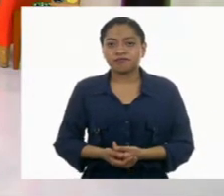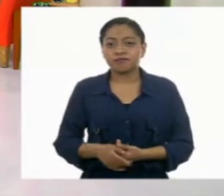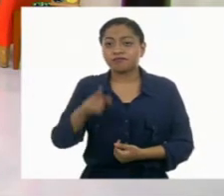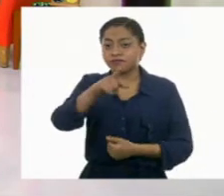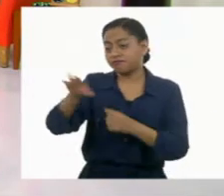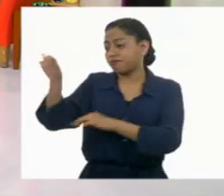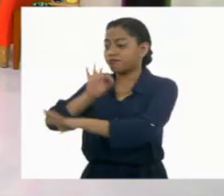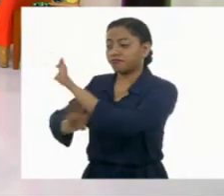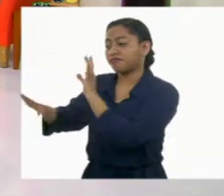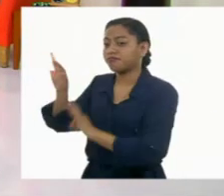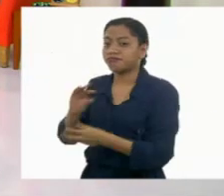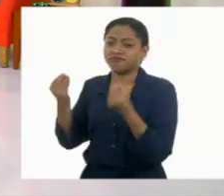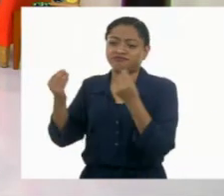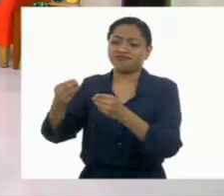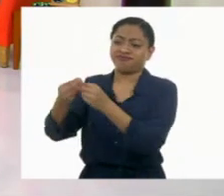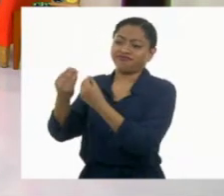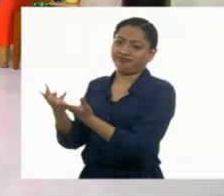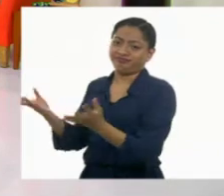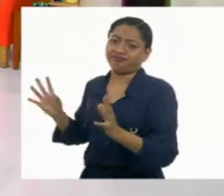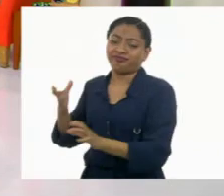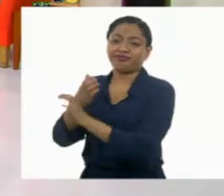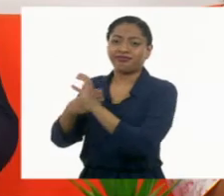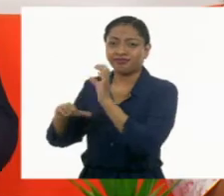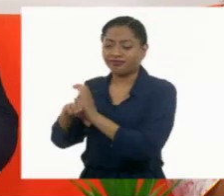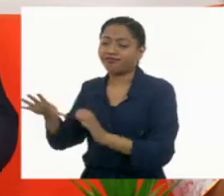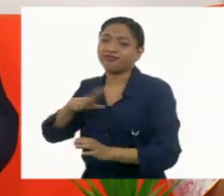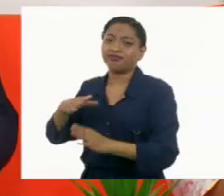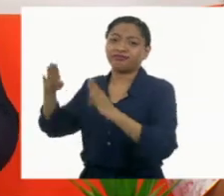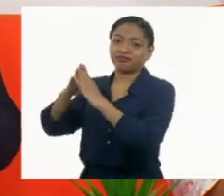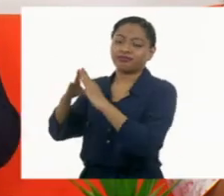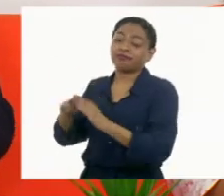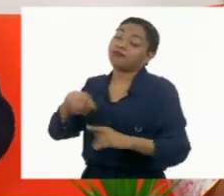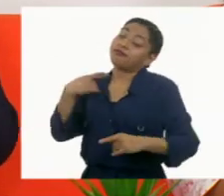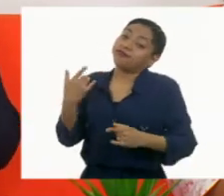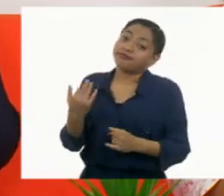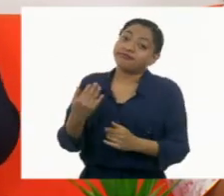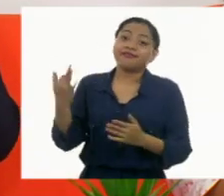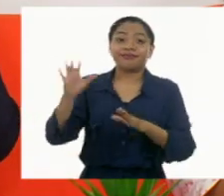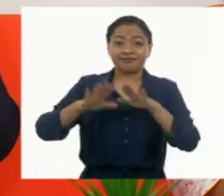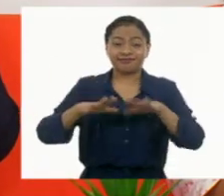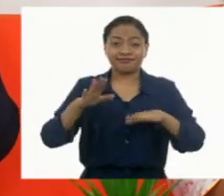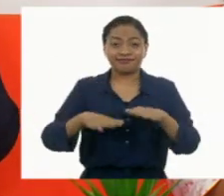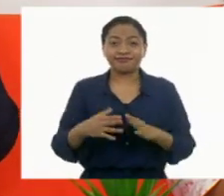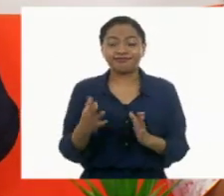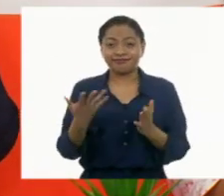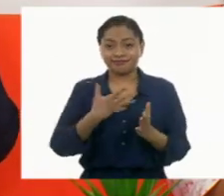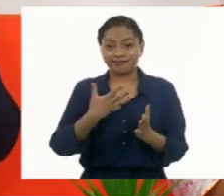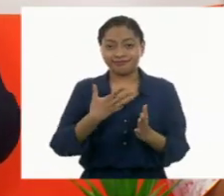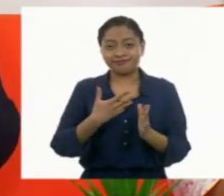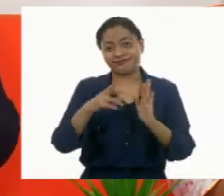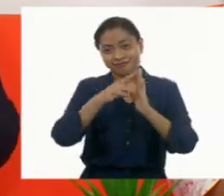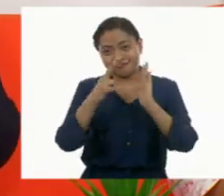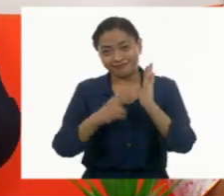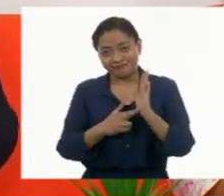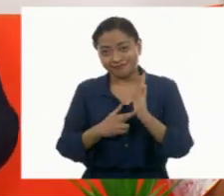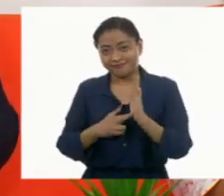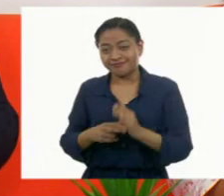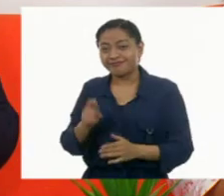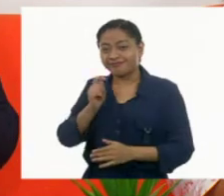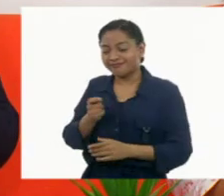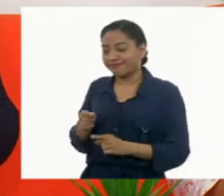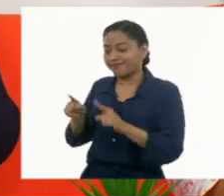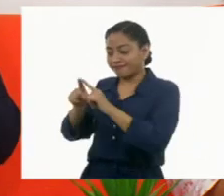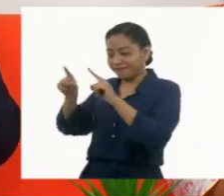mano de muchos recursos que tenemos en casa, conservando ciertos principios. Por ejemplo, máximo formato, máximo